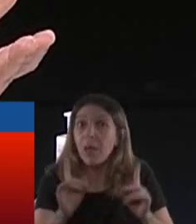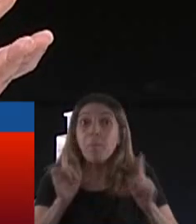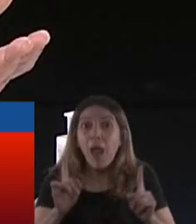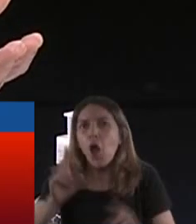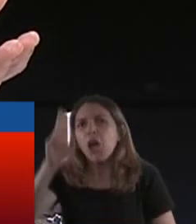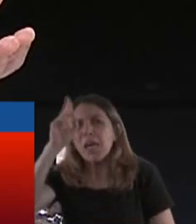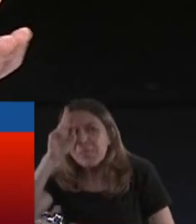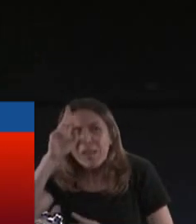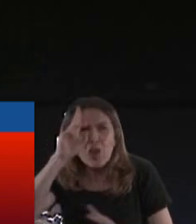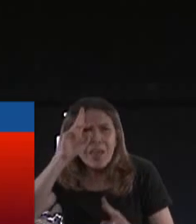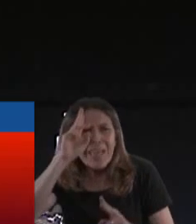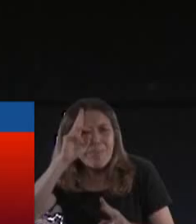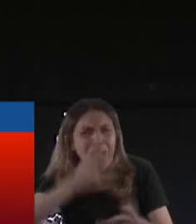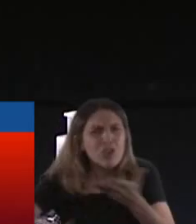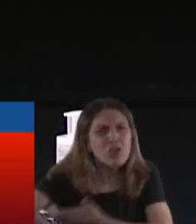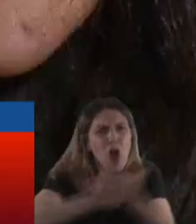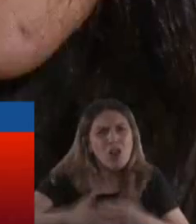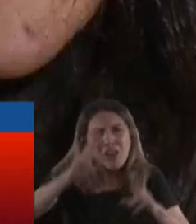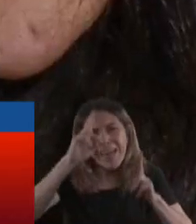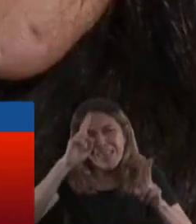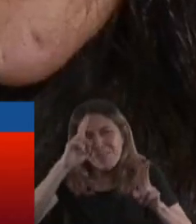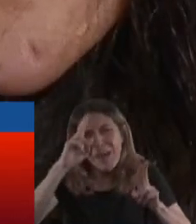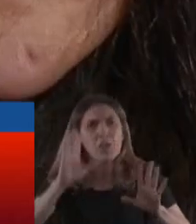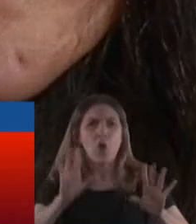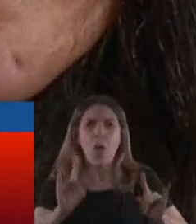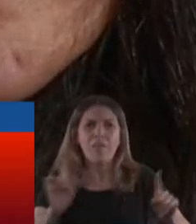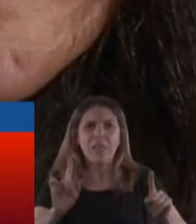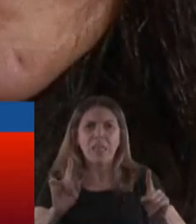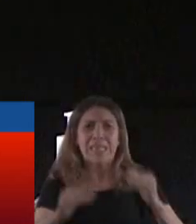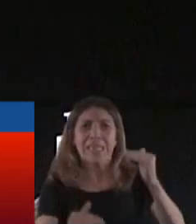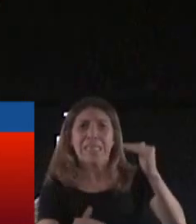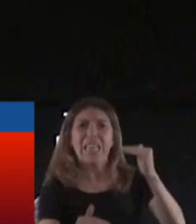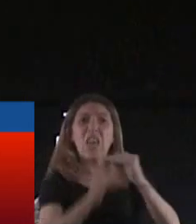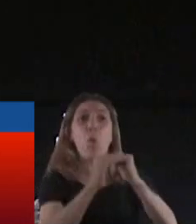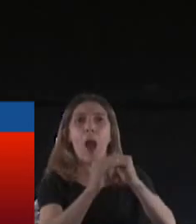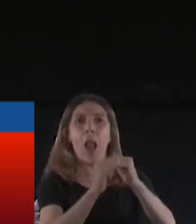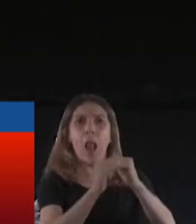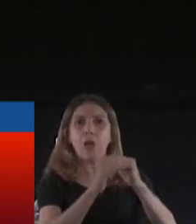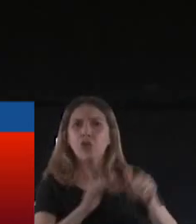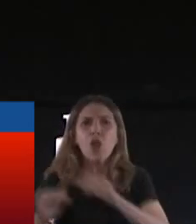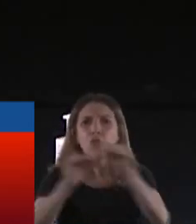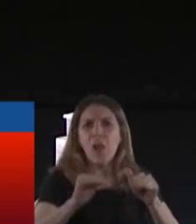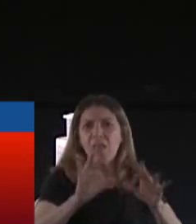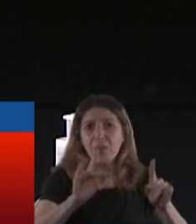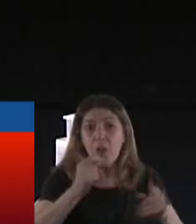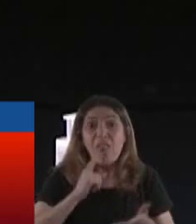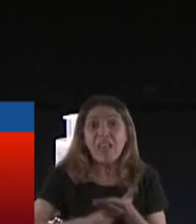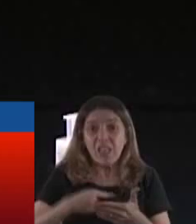unos a los otros. No es difícil. No es difícil que nos igualemos. si la decisión empieza por uno.